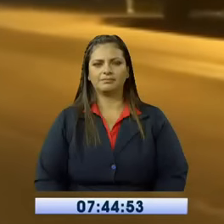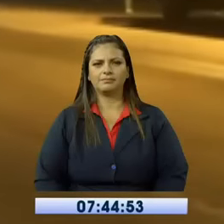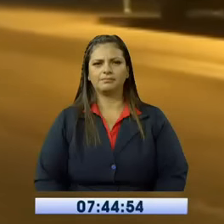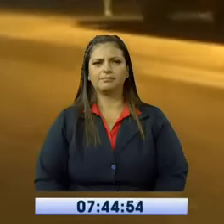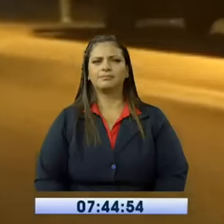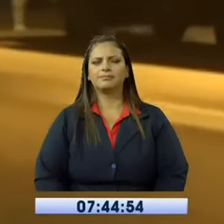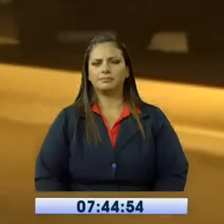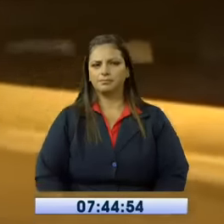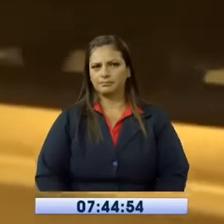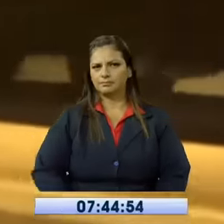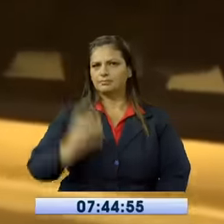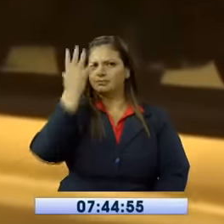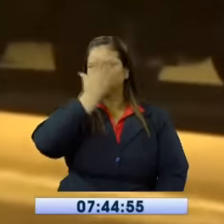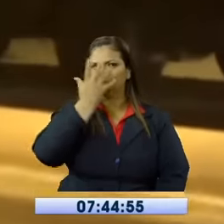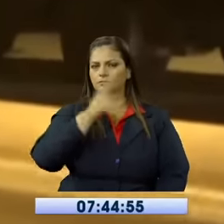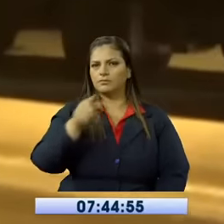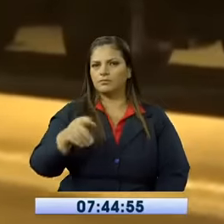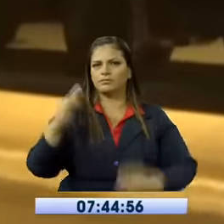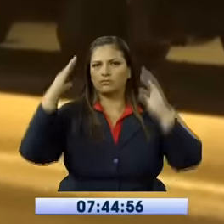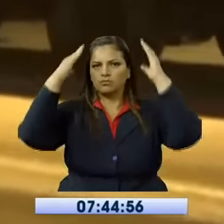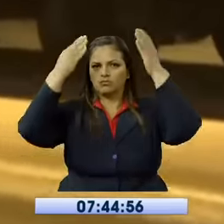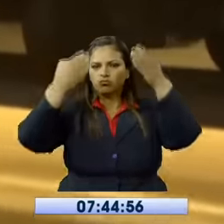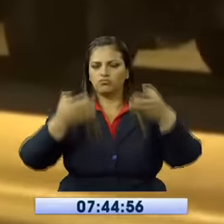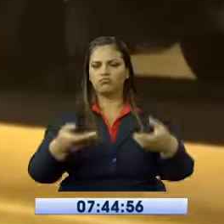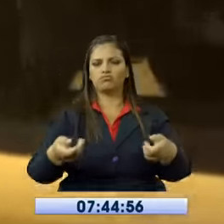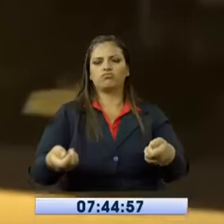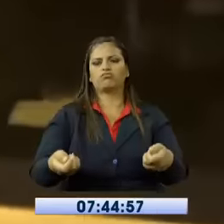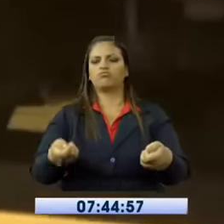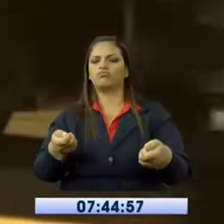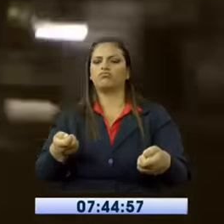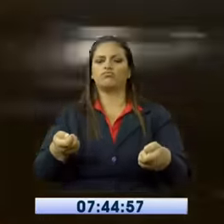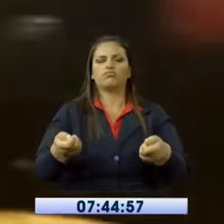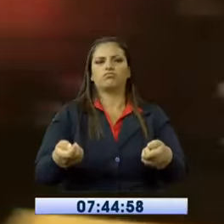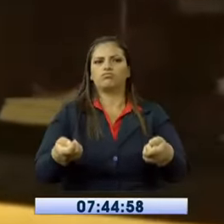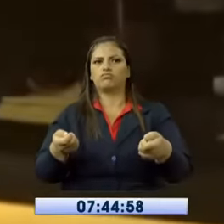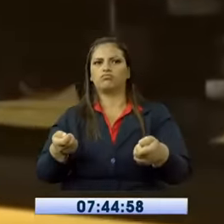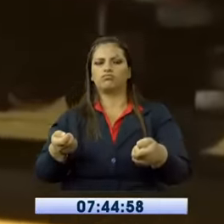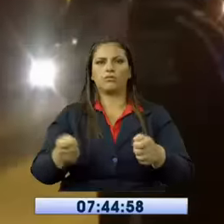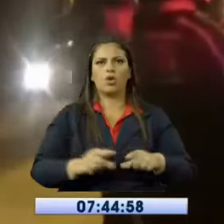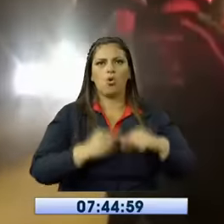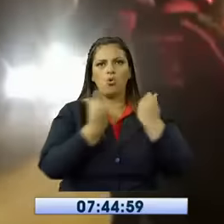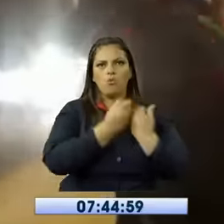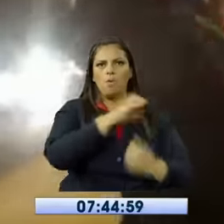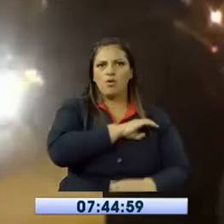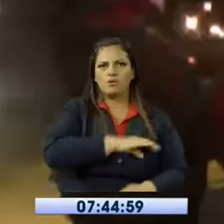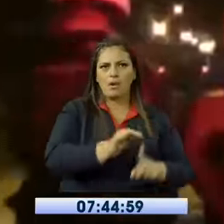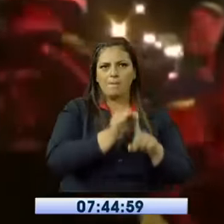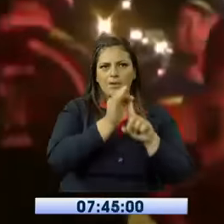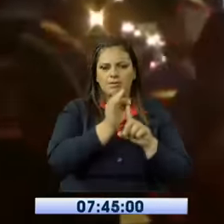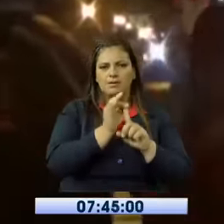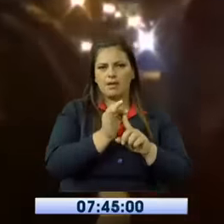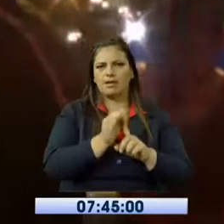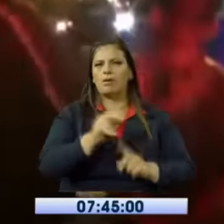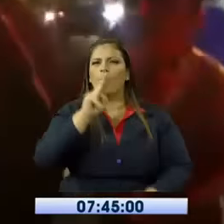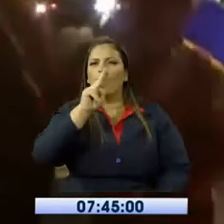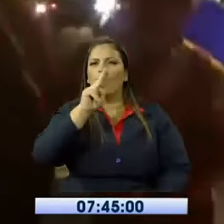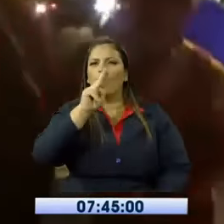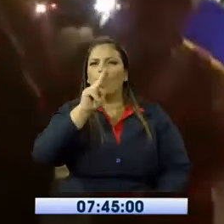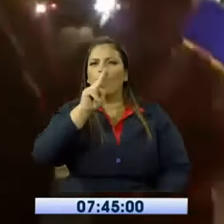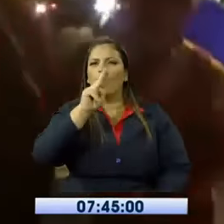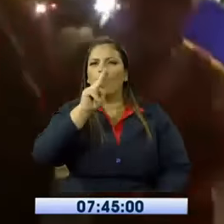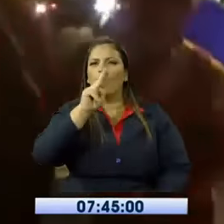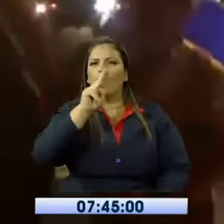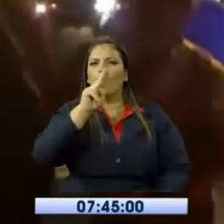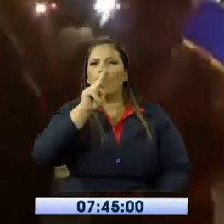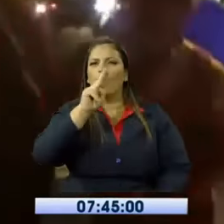Tenían la descripción del camión, información reservada, advirtió agentes de la unidad de lucha contra el crimen organizado ULCO del ingreso a la provincia de